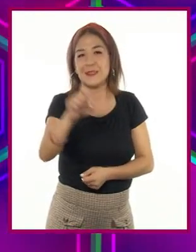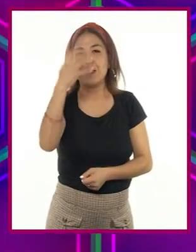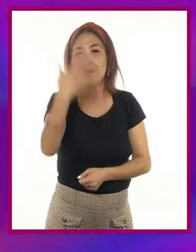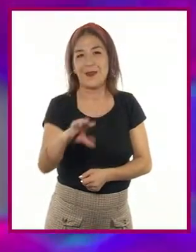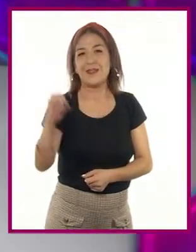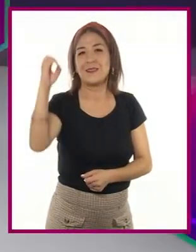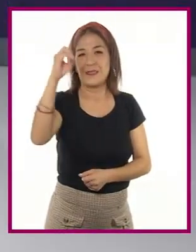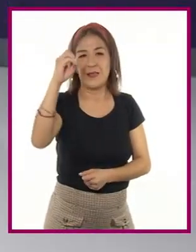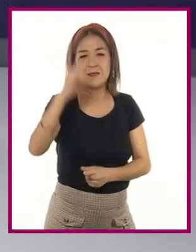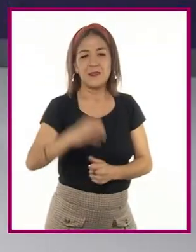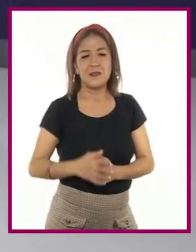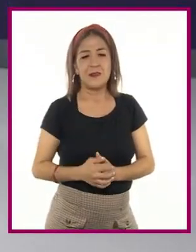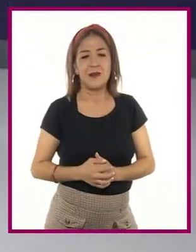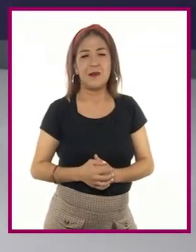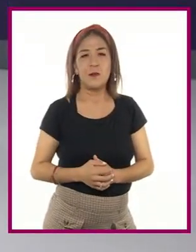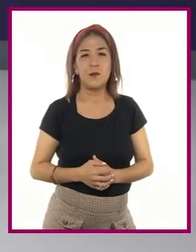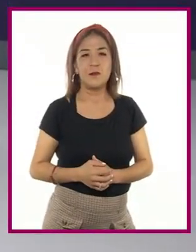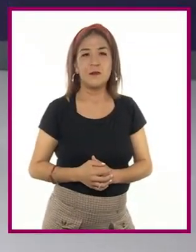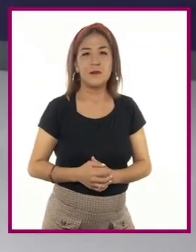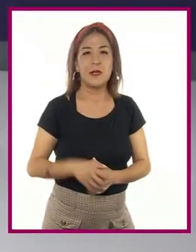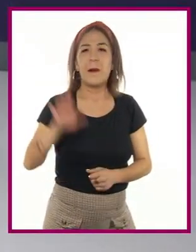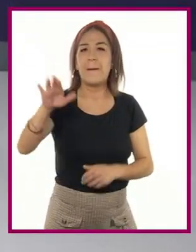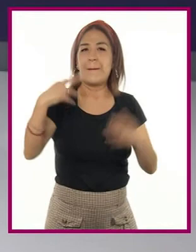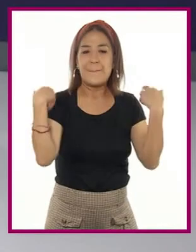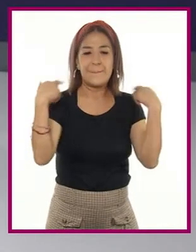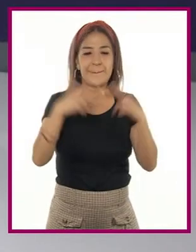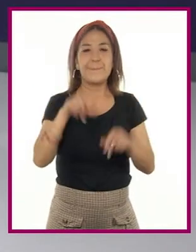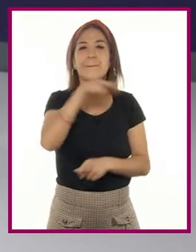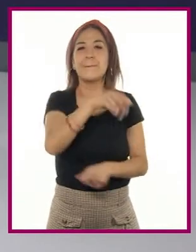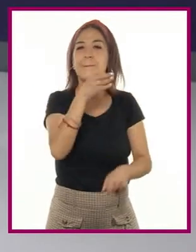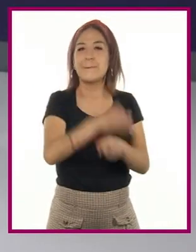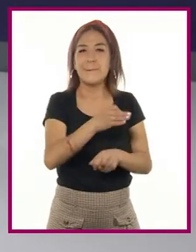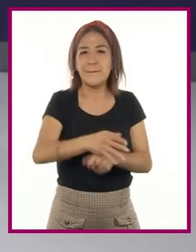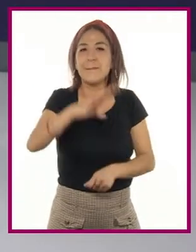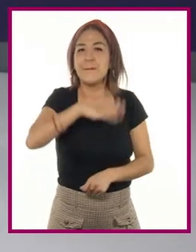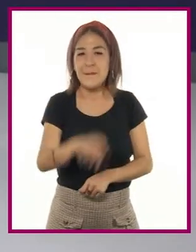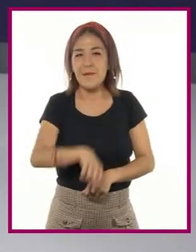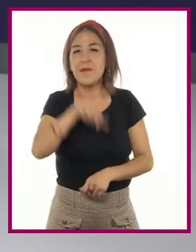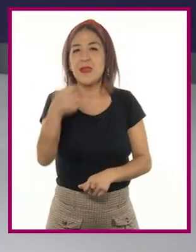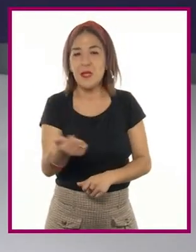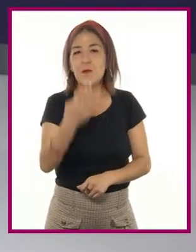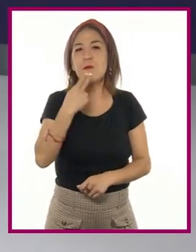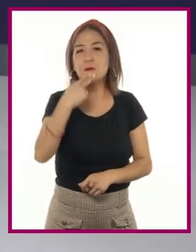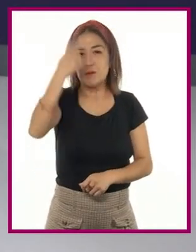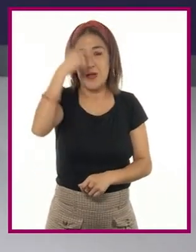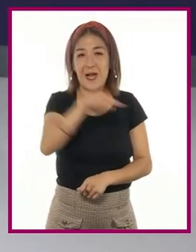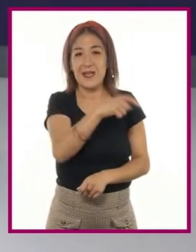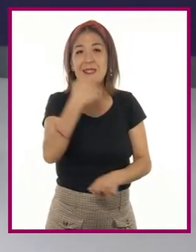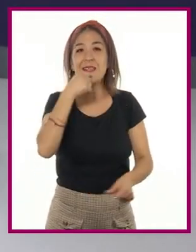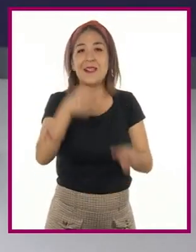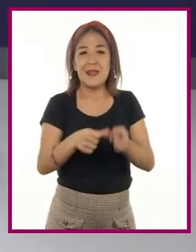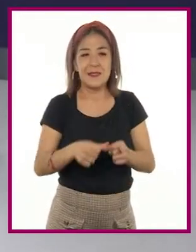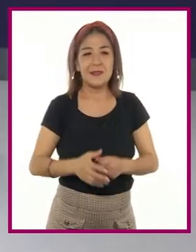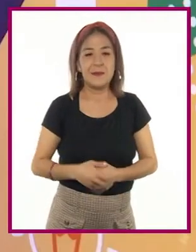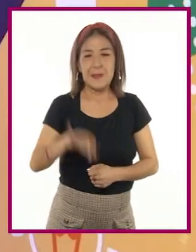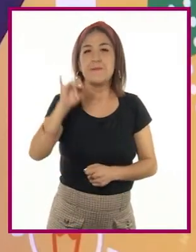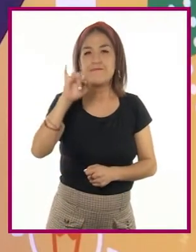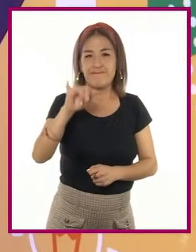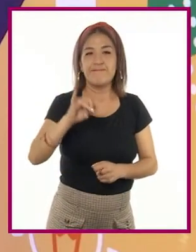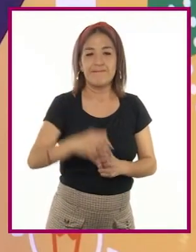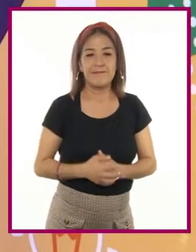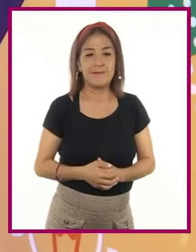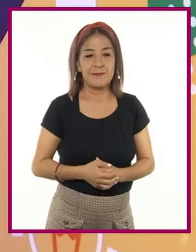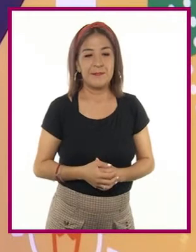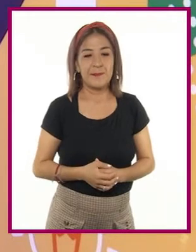gracias a nuestra concepción se tiene algún otro uso para la literal si maestro julio